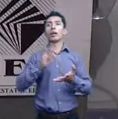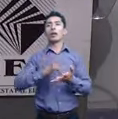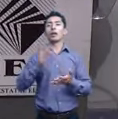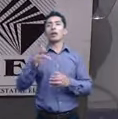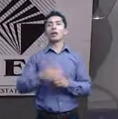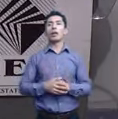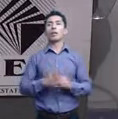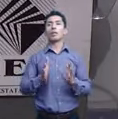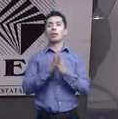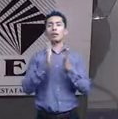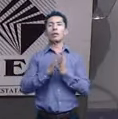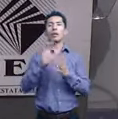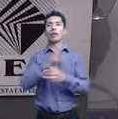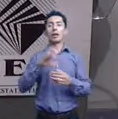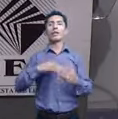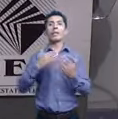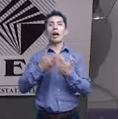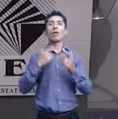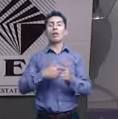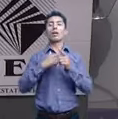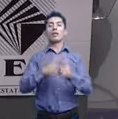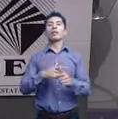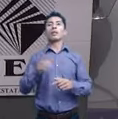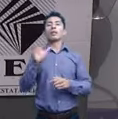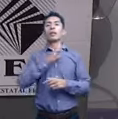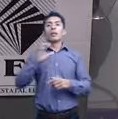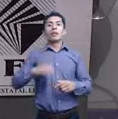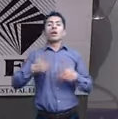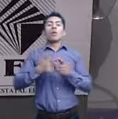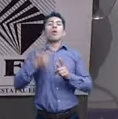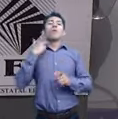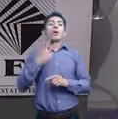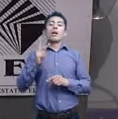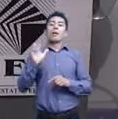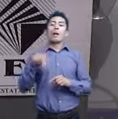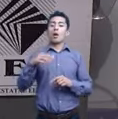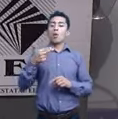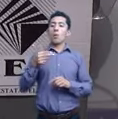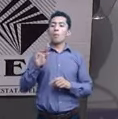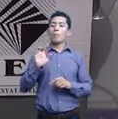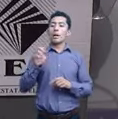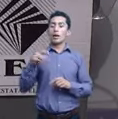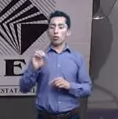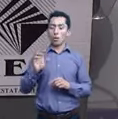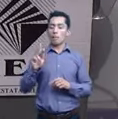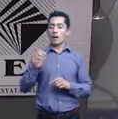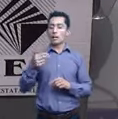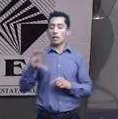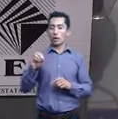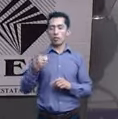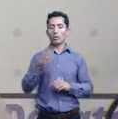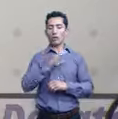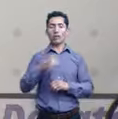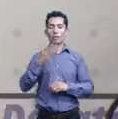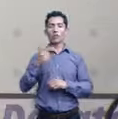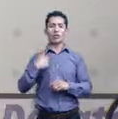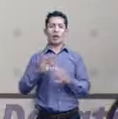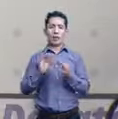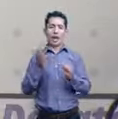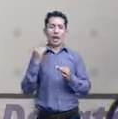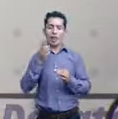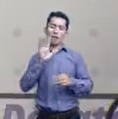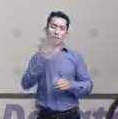por su intervención, candidata. A continuación, el candidato del Partido Acción Nacional, Humberto Pacheco Miral Río. Adelante, candidato. Ya lo comentaba